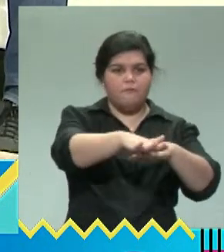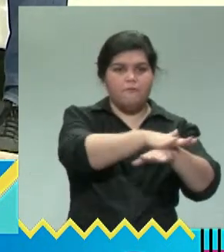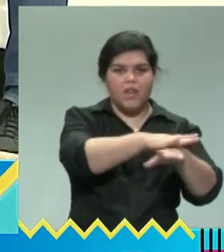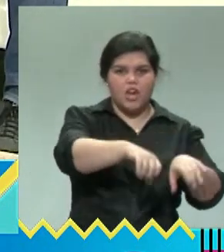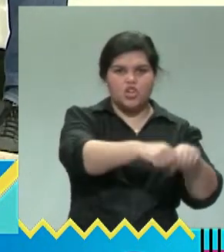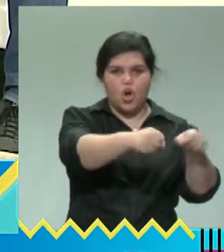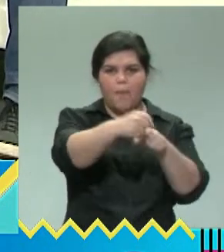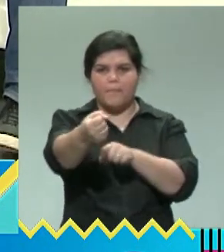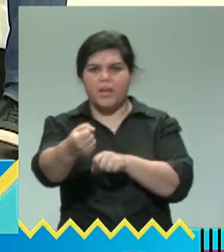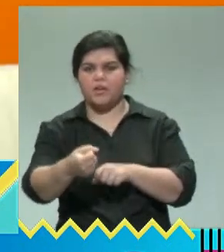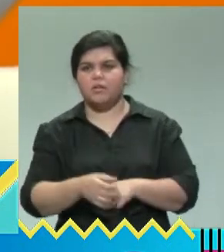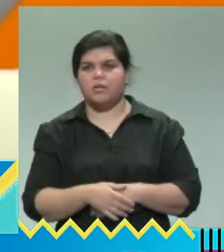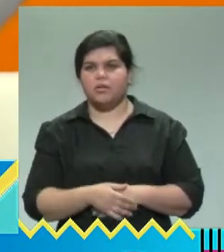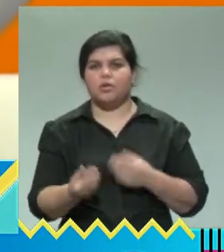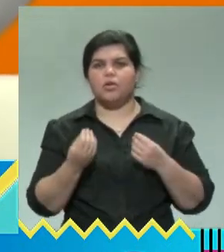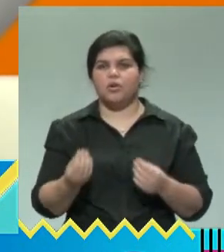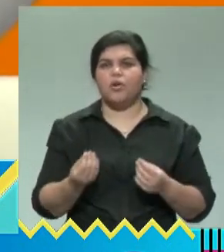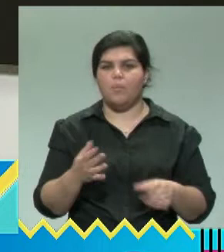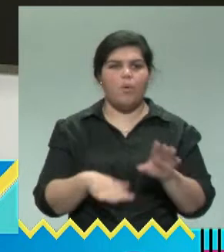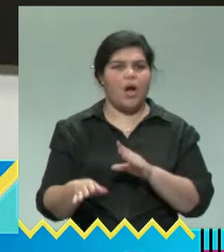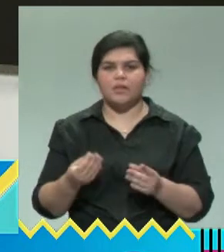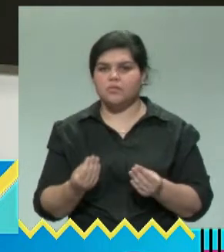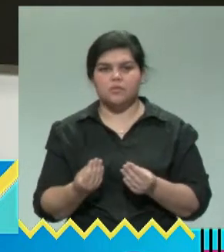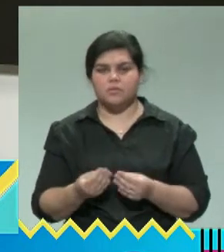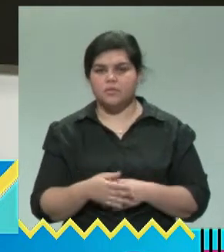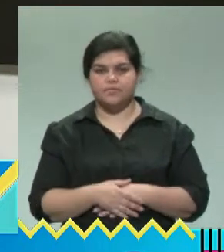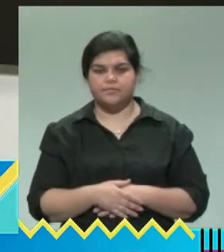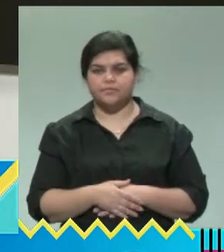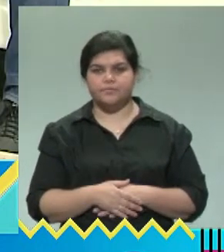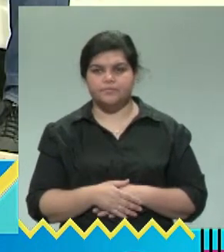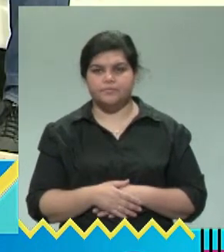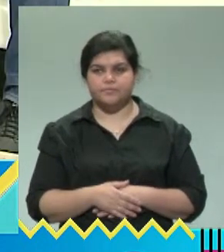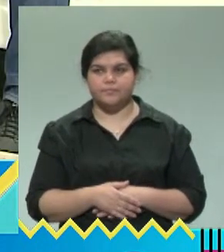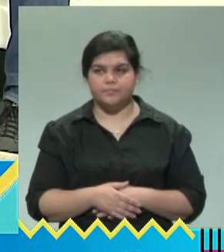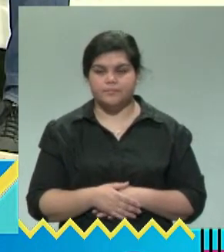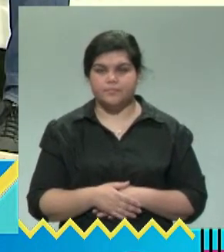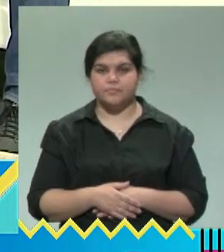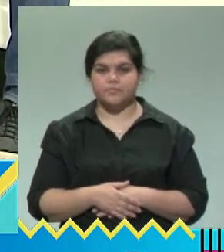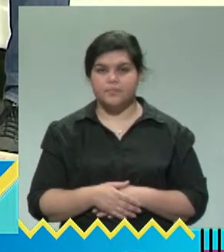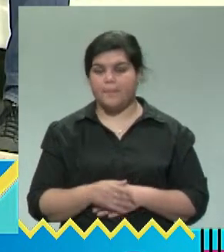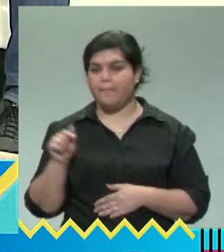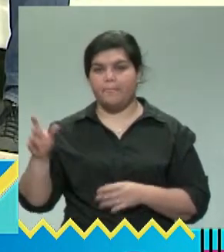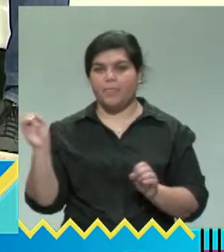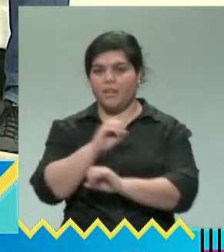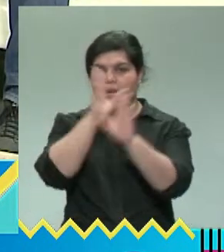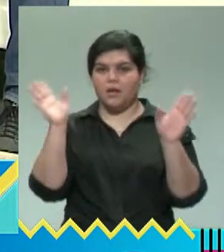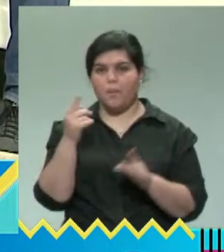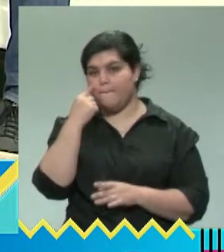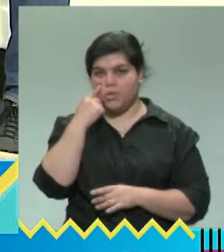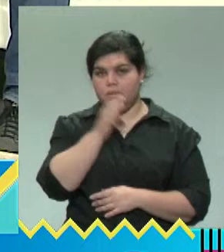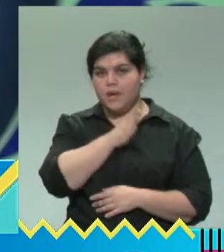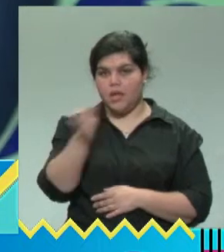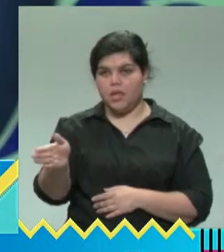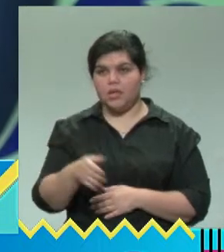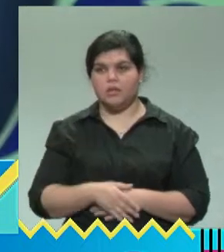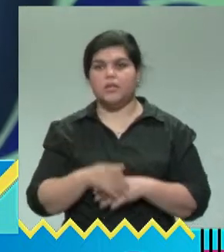dónde? Para justamente no entorpecerlo, no hacerlo mal. Bueno, ahí está muy claro, tiene que ir al municipio y también tiene